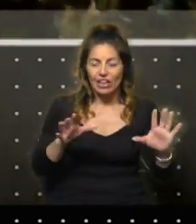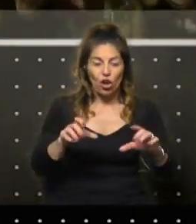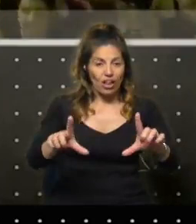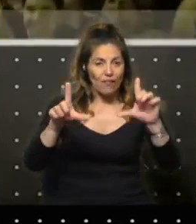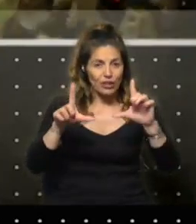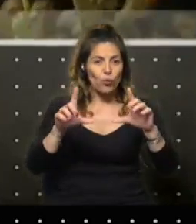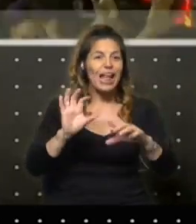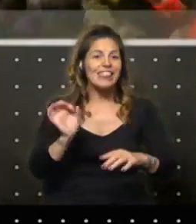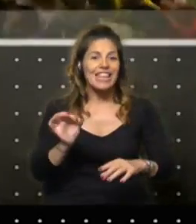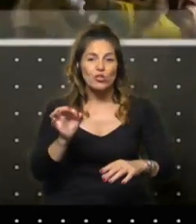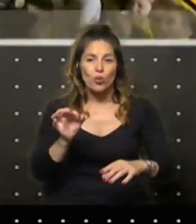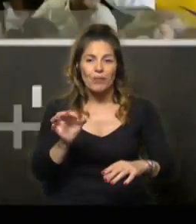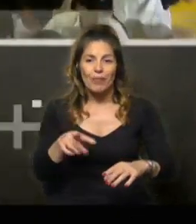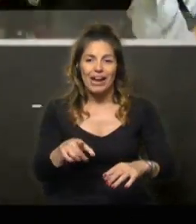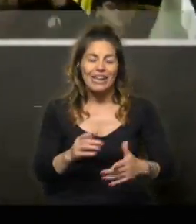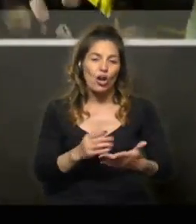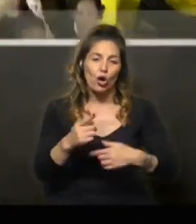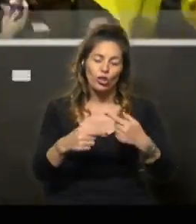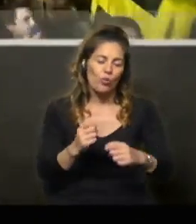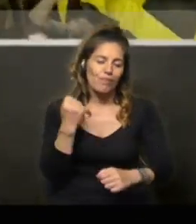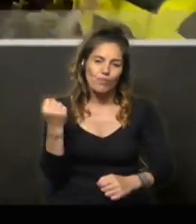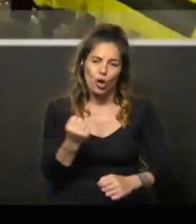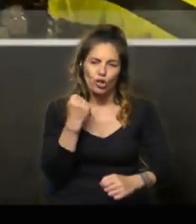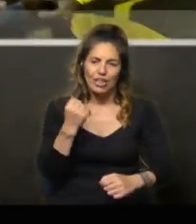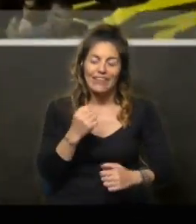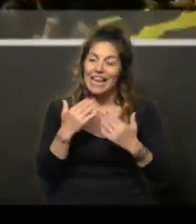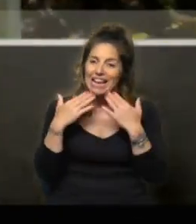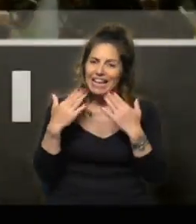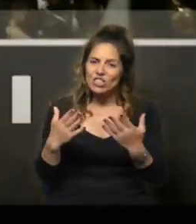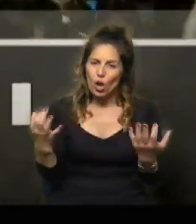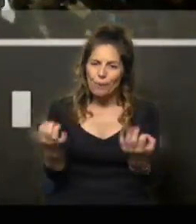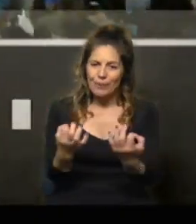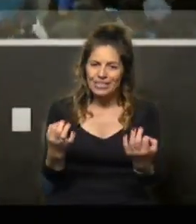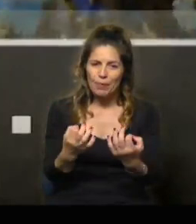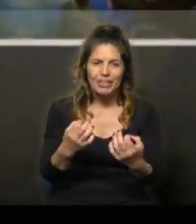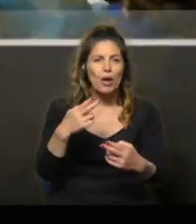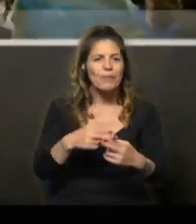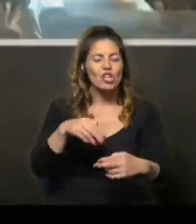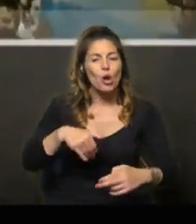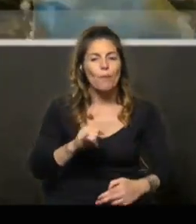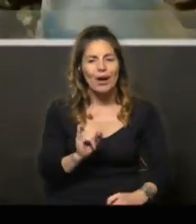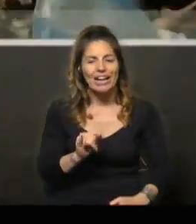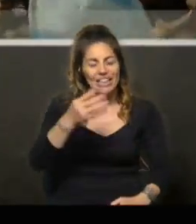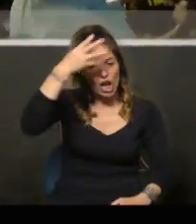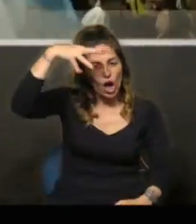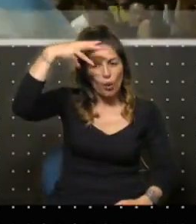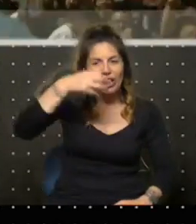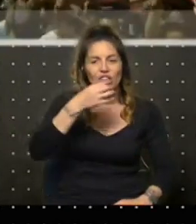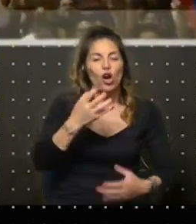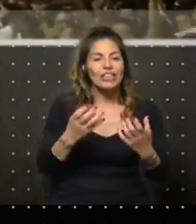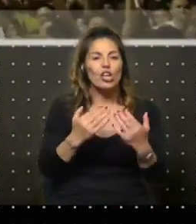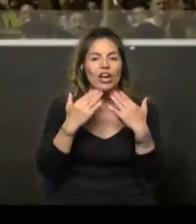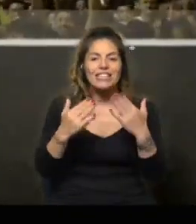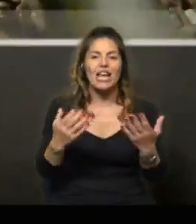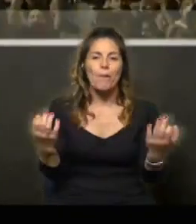hermana Karina Miley sigue siendo central de hecho le agradeció especialmente mencionó a macri y a bullrich les dijo Quiero agradecer muy